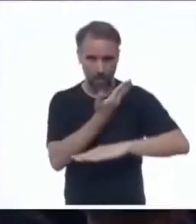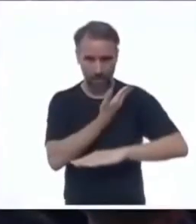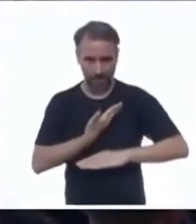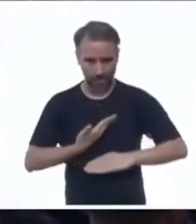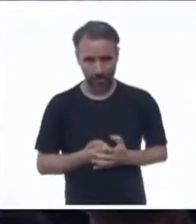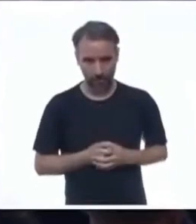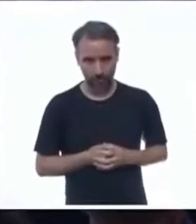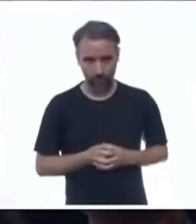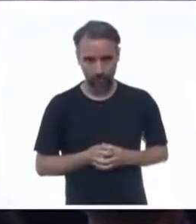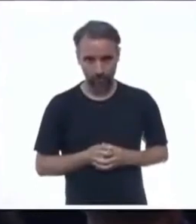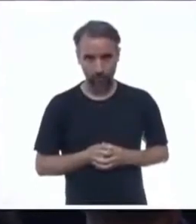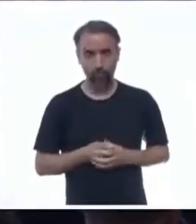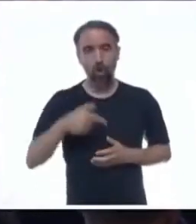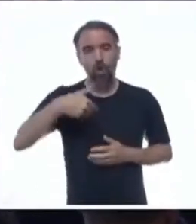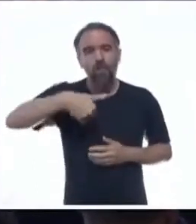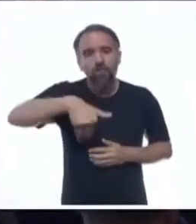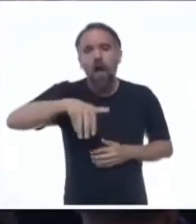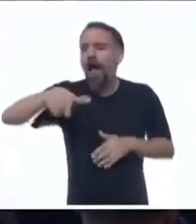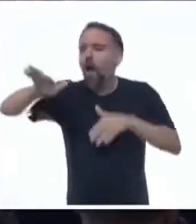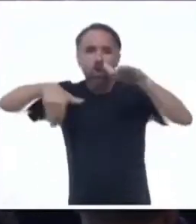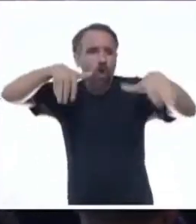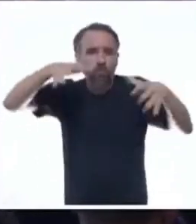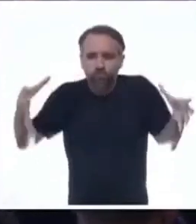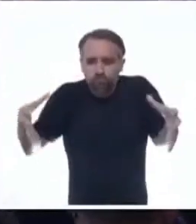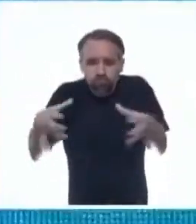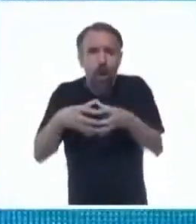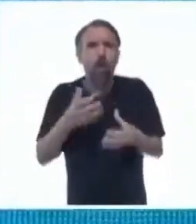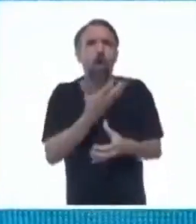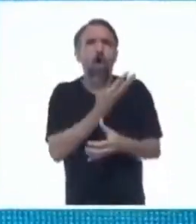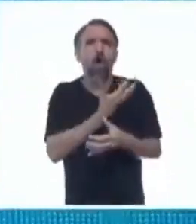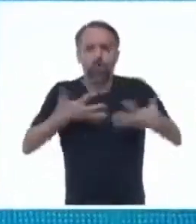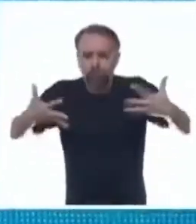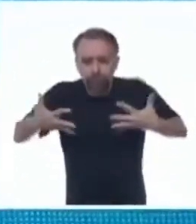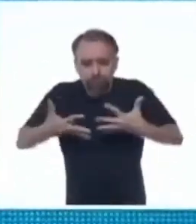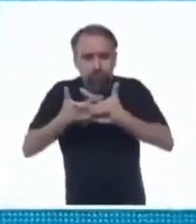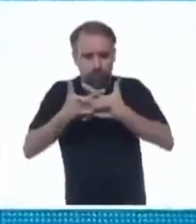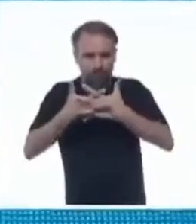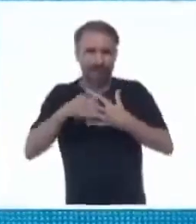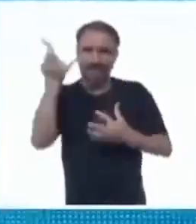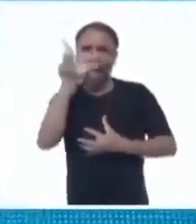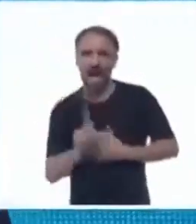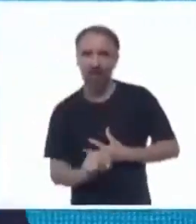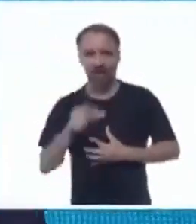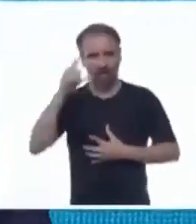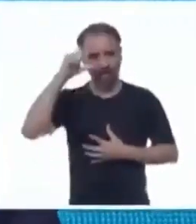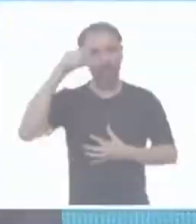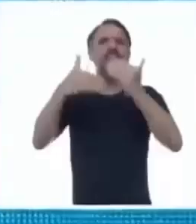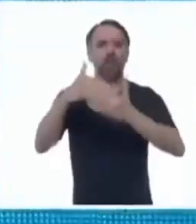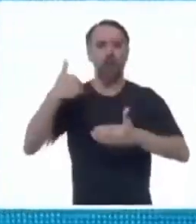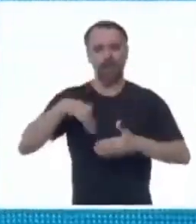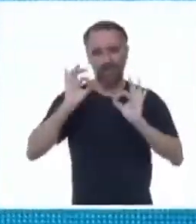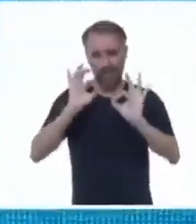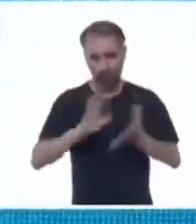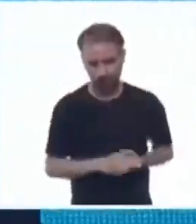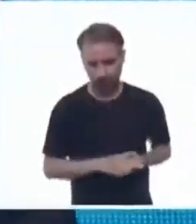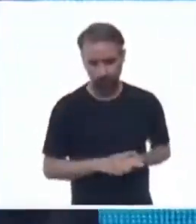Voy a convocar a un gobierno de unidad nacional el 10 de diciembre como presidente.